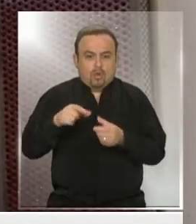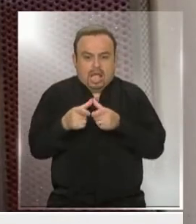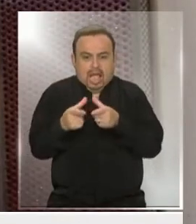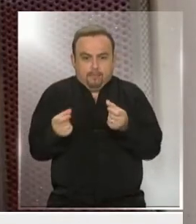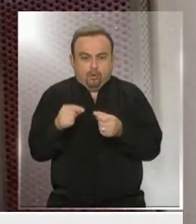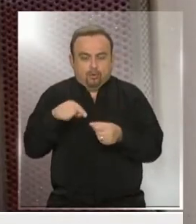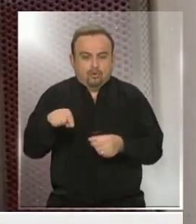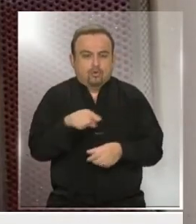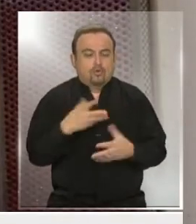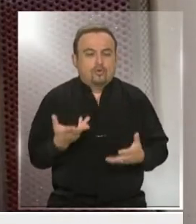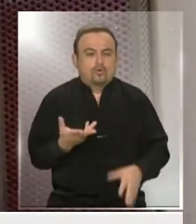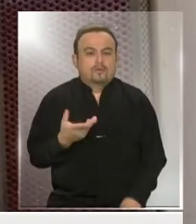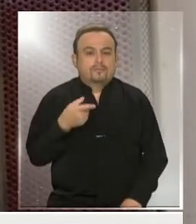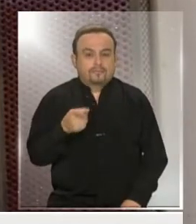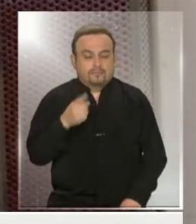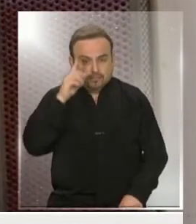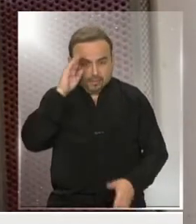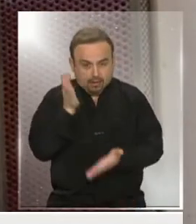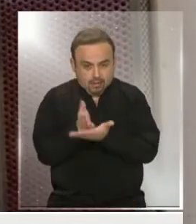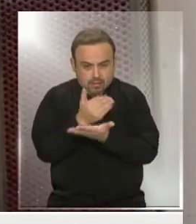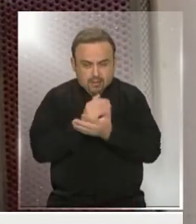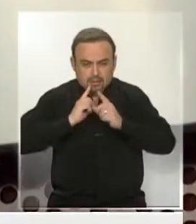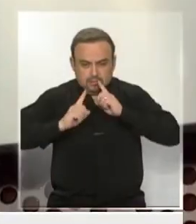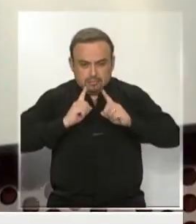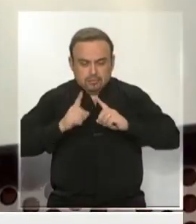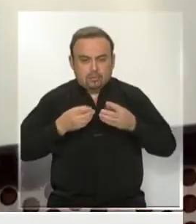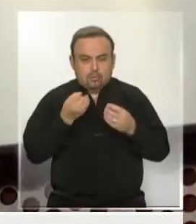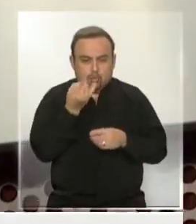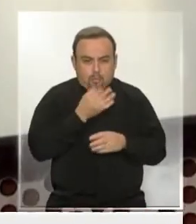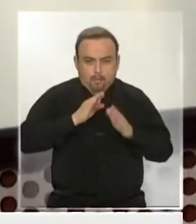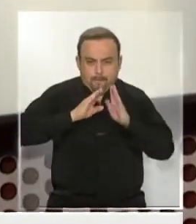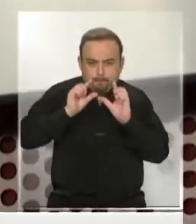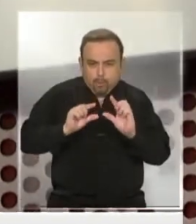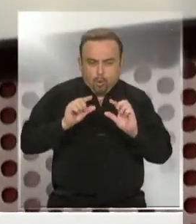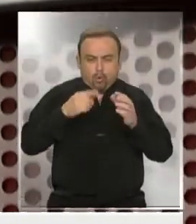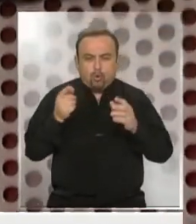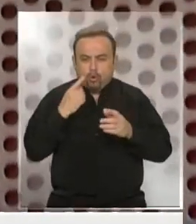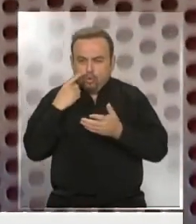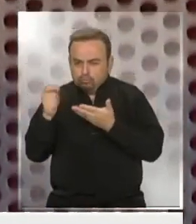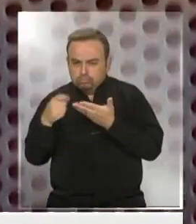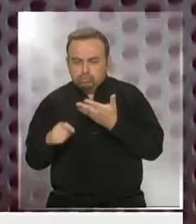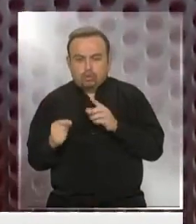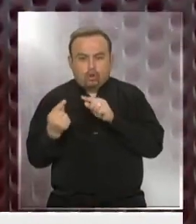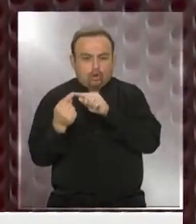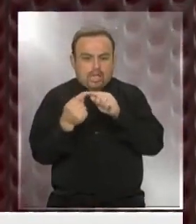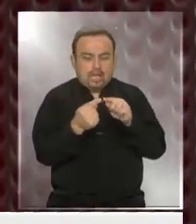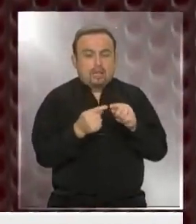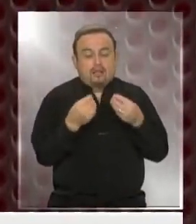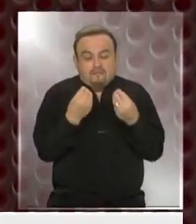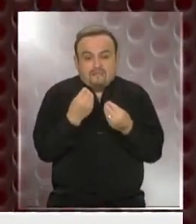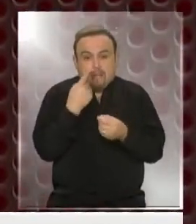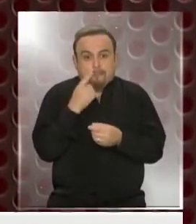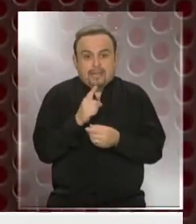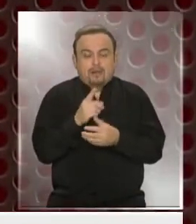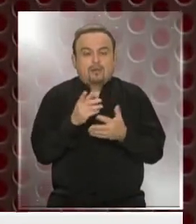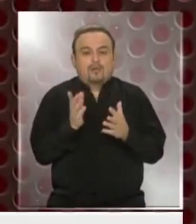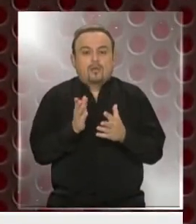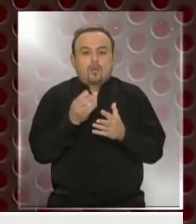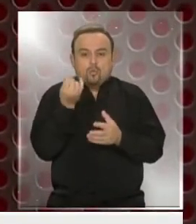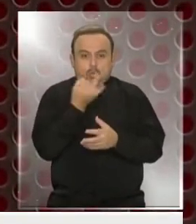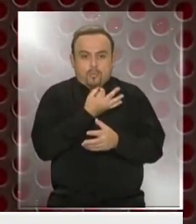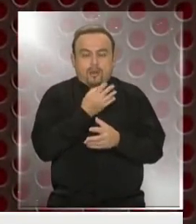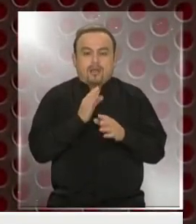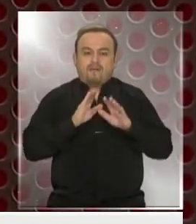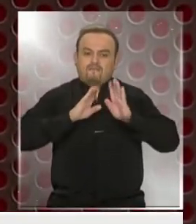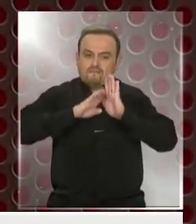japón la estrategia japonesa de los tests limitados asociados a un seguimiento de los contactos funcionó bien cuando el número de